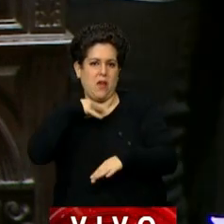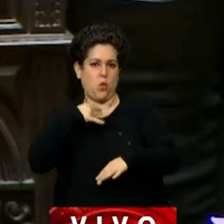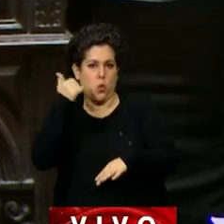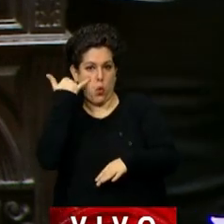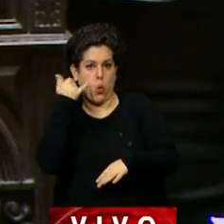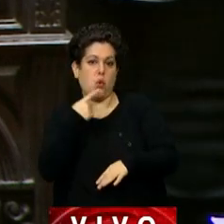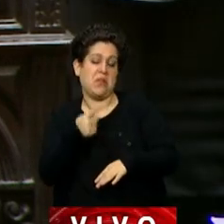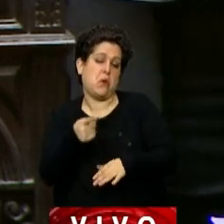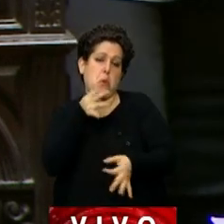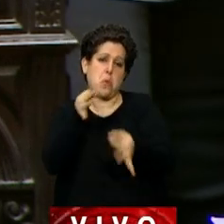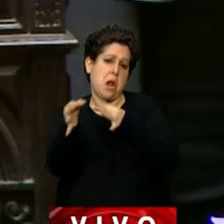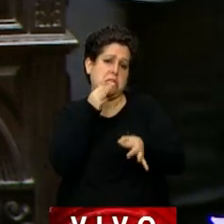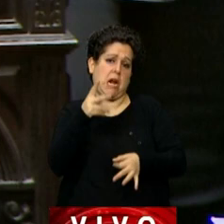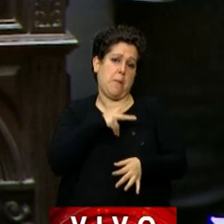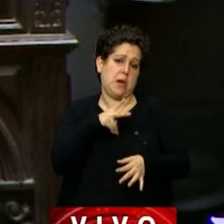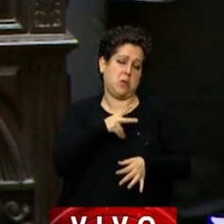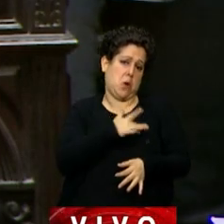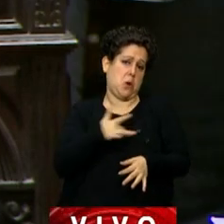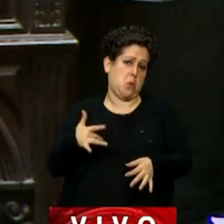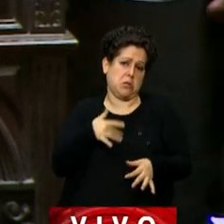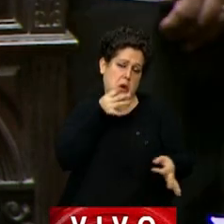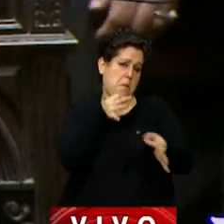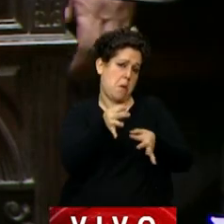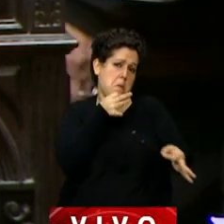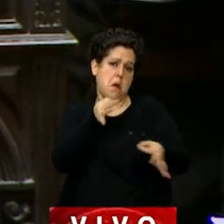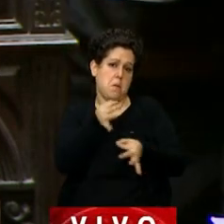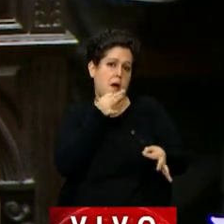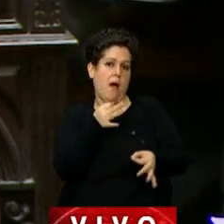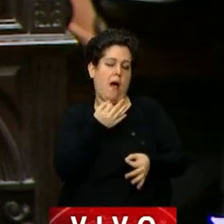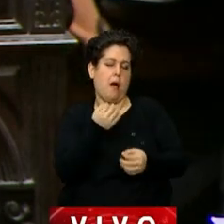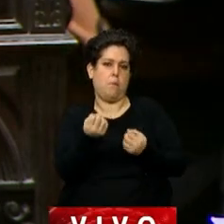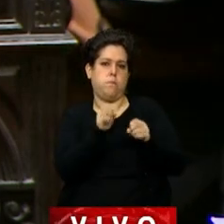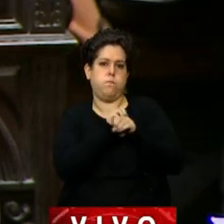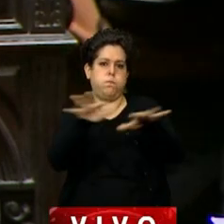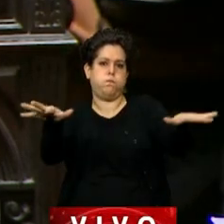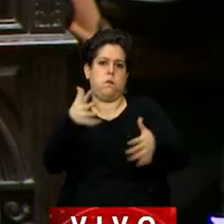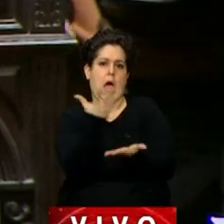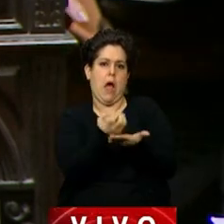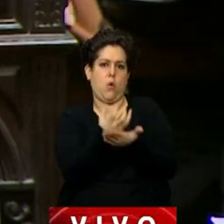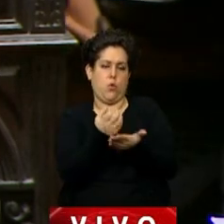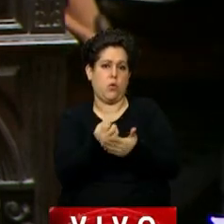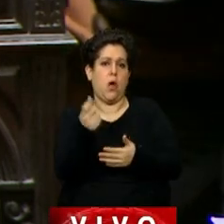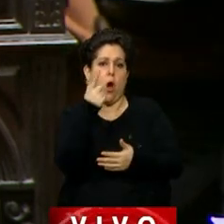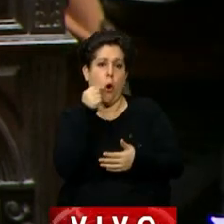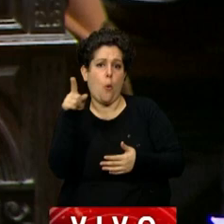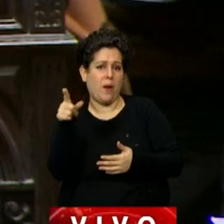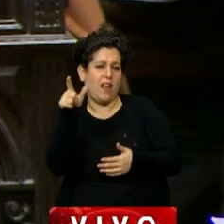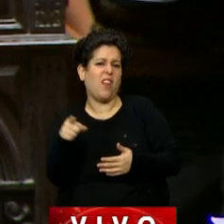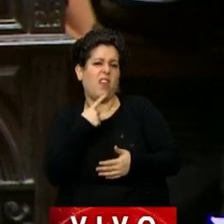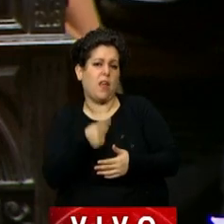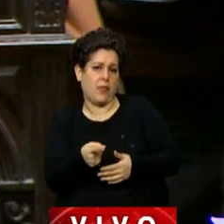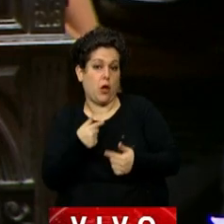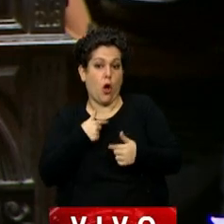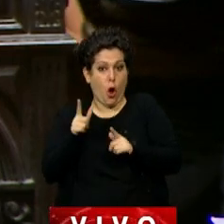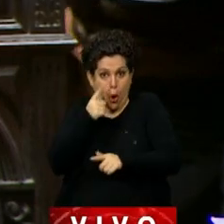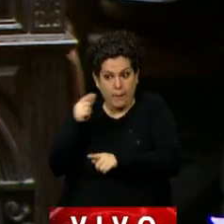y resulta que en una charla particular con una señora se filtraron los audios. ¿Y qué dijo Pablo Vaca? No lo digo yo, lo